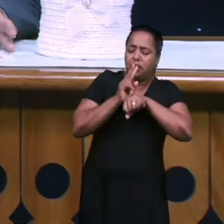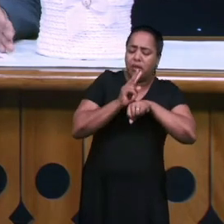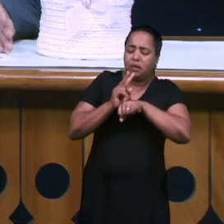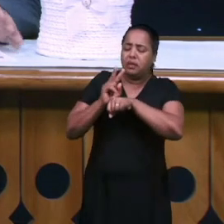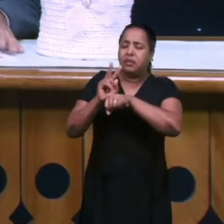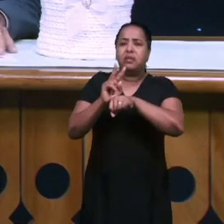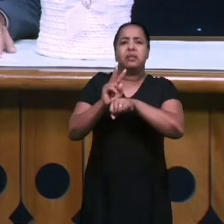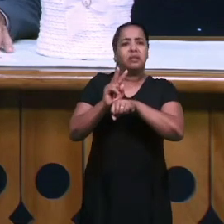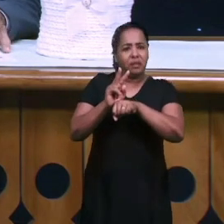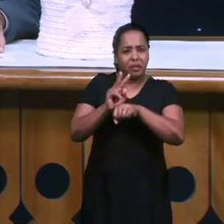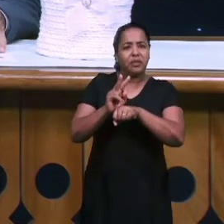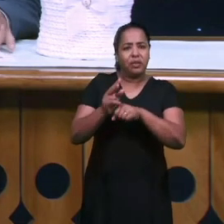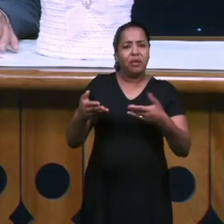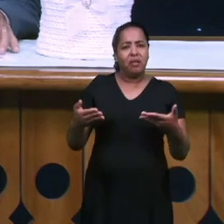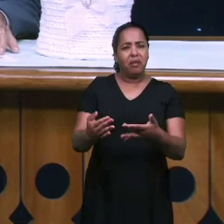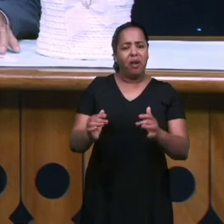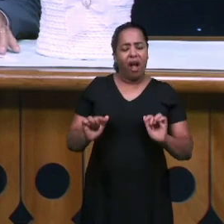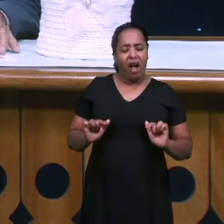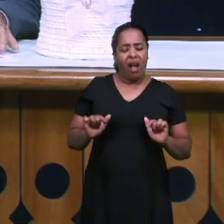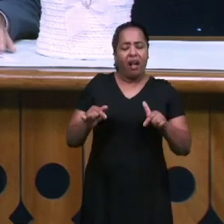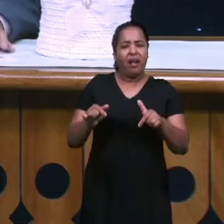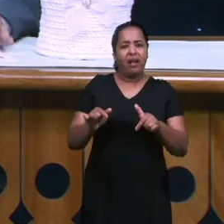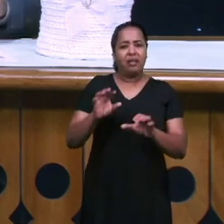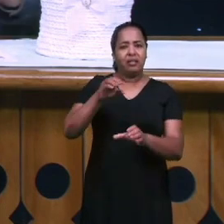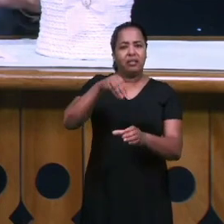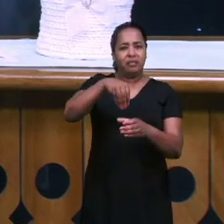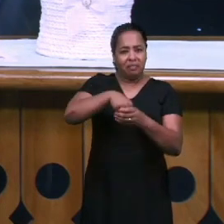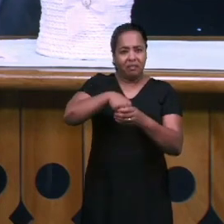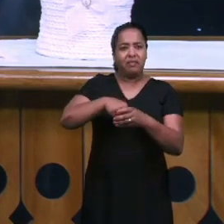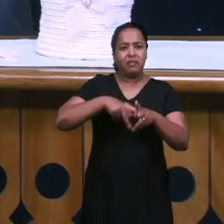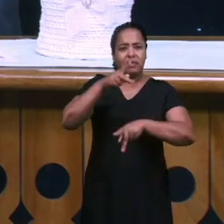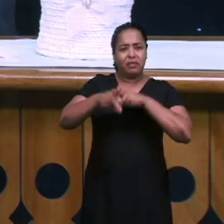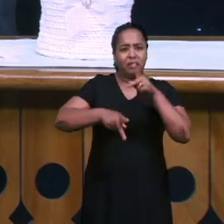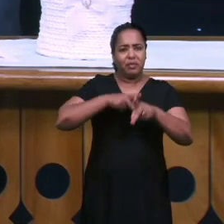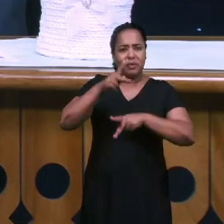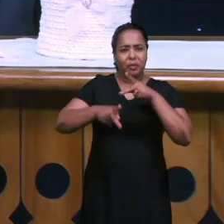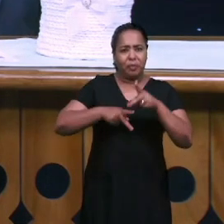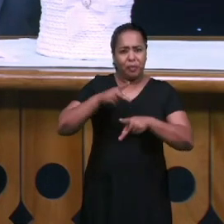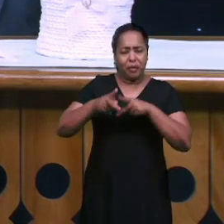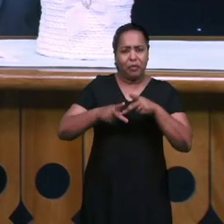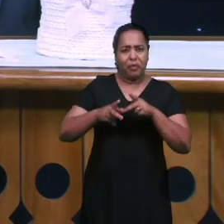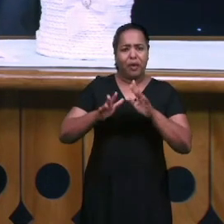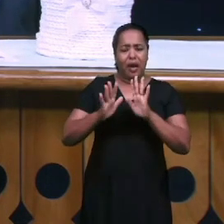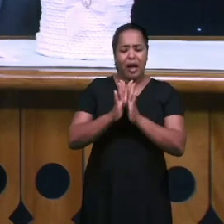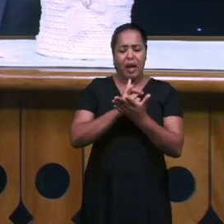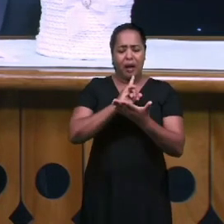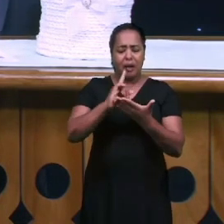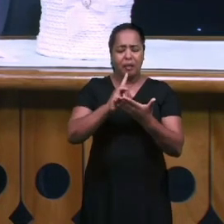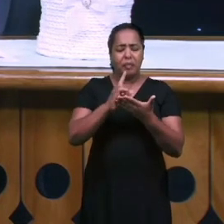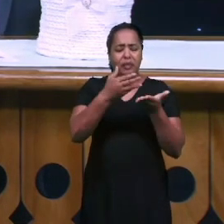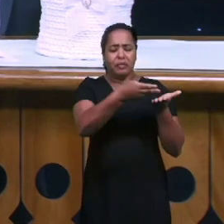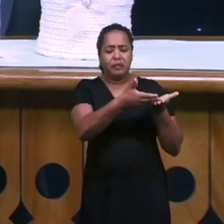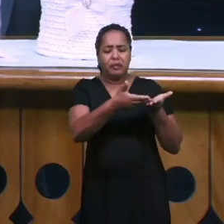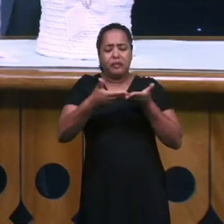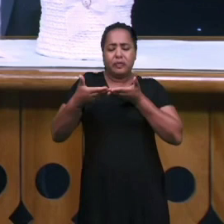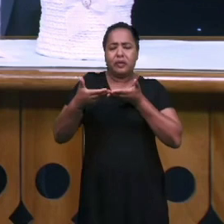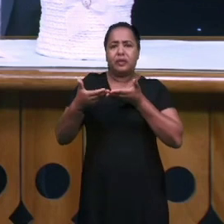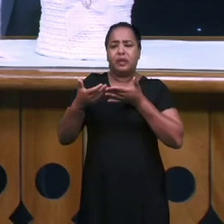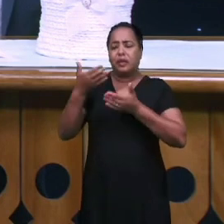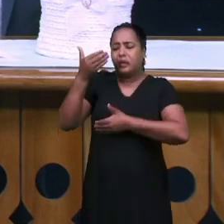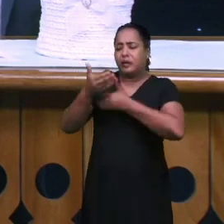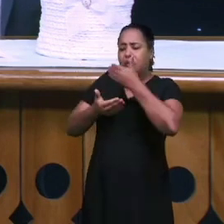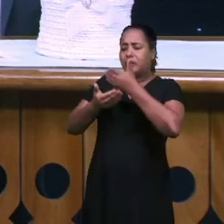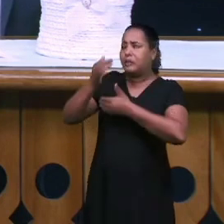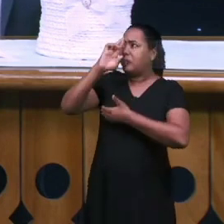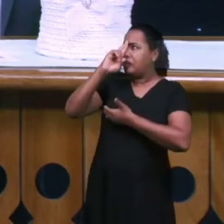Vemos, Señor, cumpliéndose en medio de tu pueblo tu palabra, que nos invita a estar